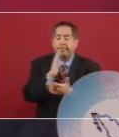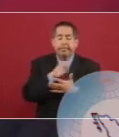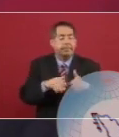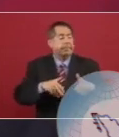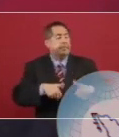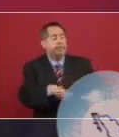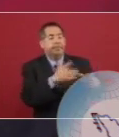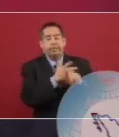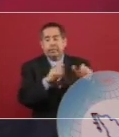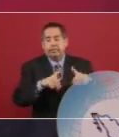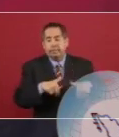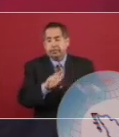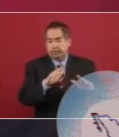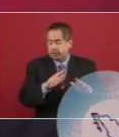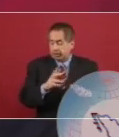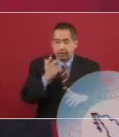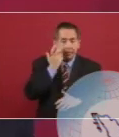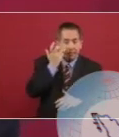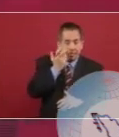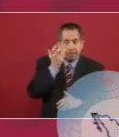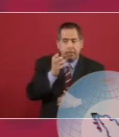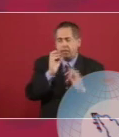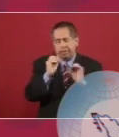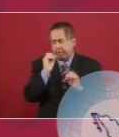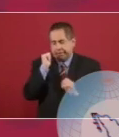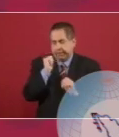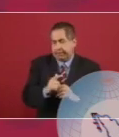expediente o cualquier